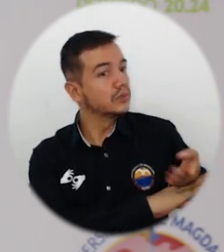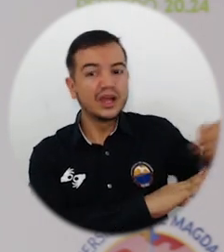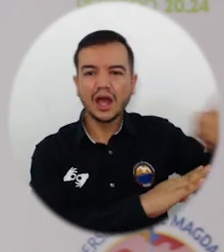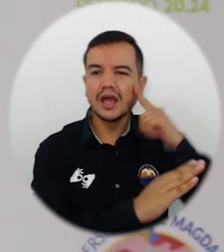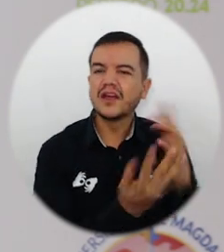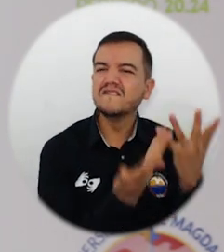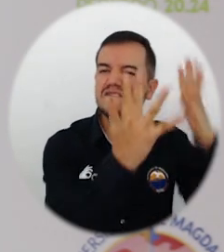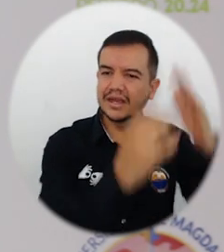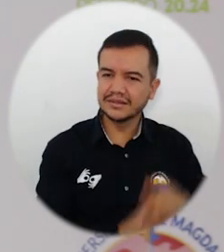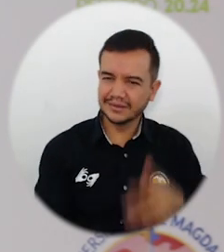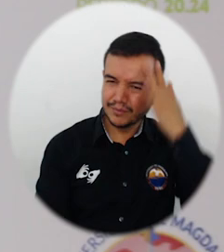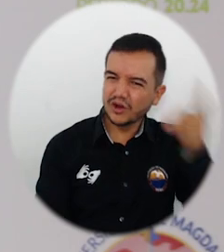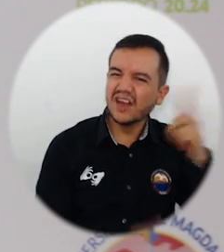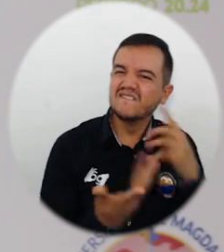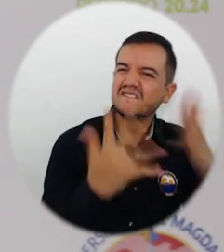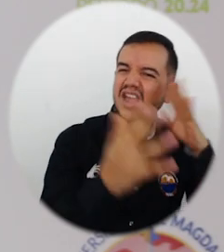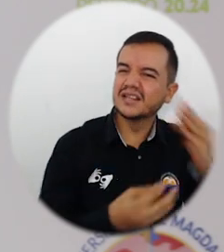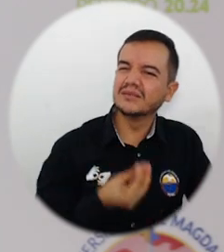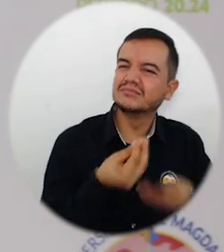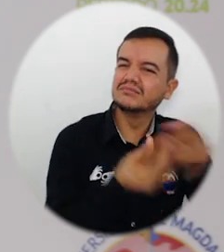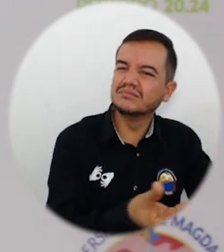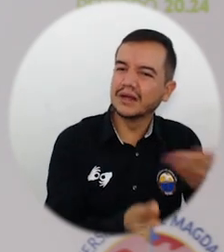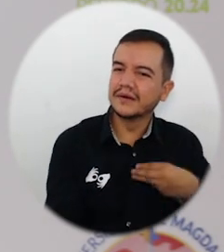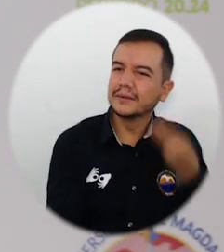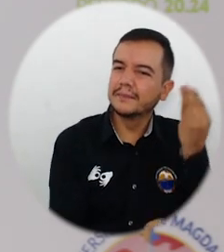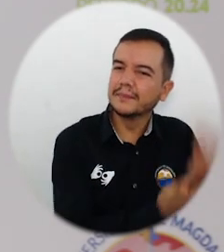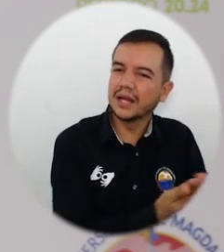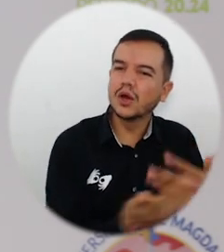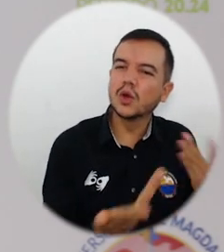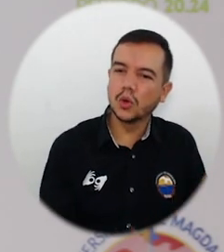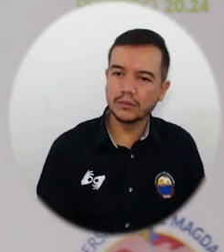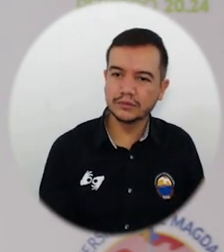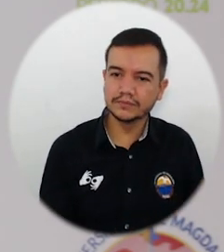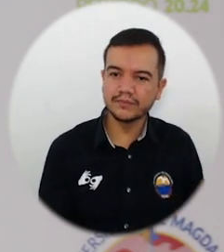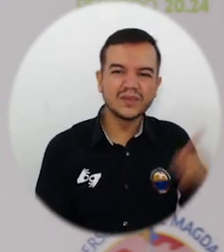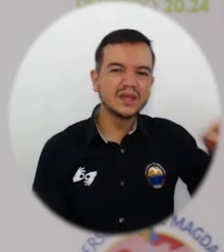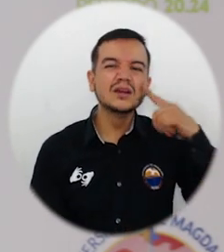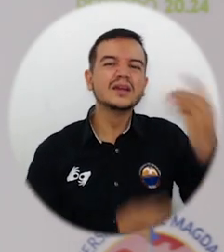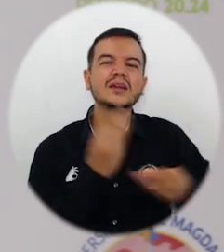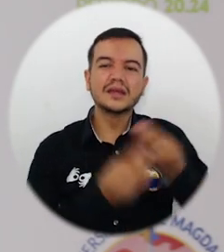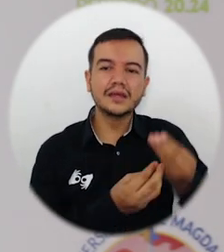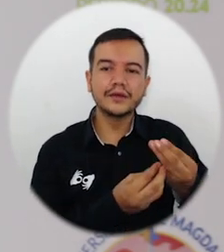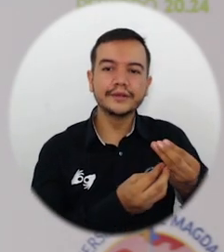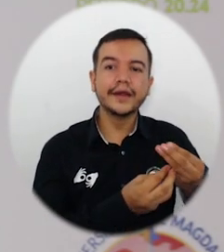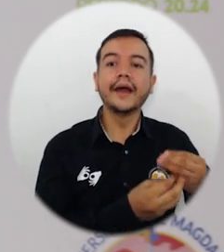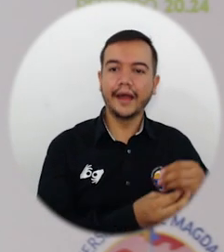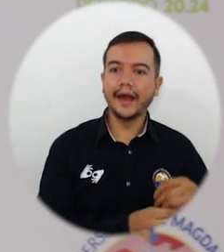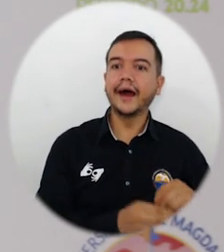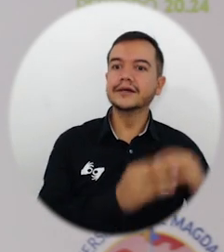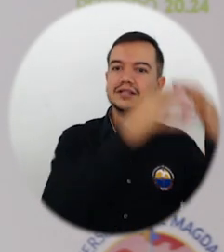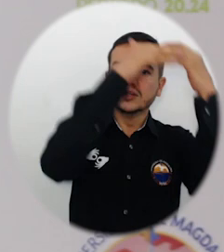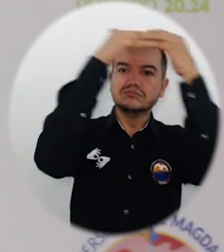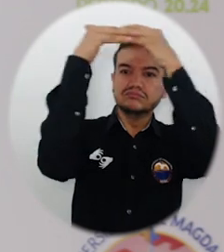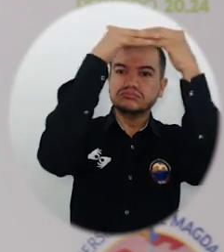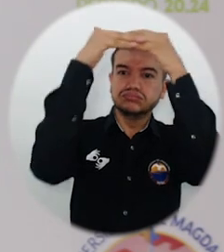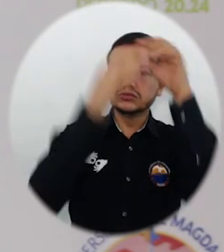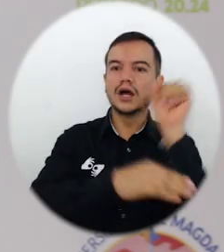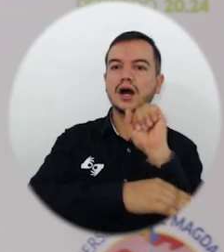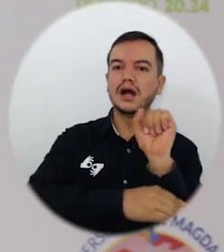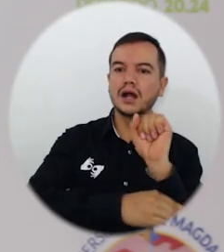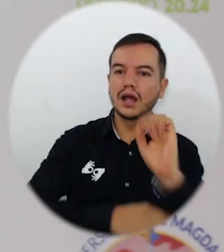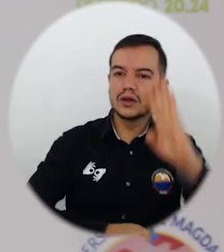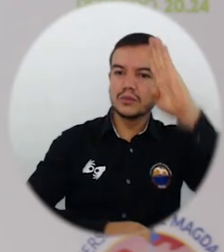con llevárselos en un camión o con quitarlos a la fuerza, cuando en realidad no estaban afectando, sino luchando por el derecho y por reivindicar su